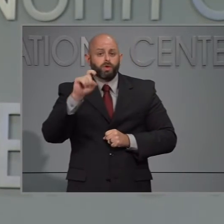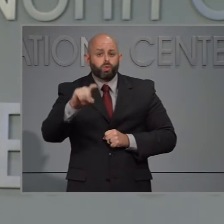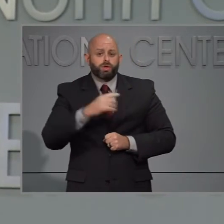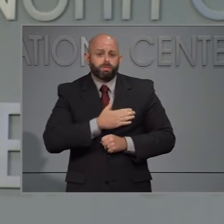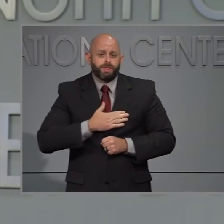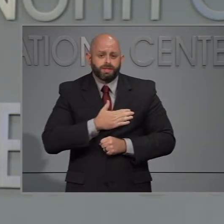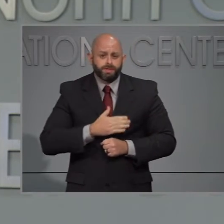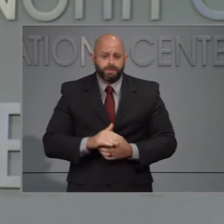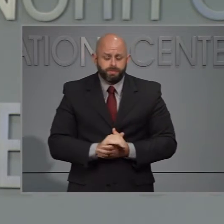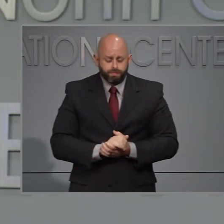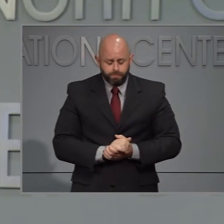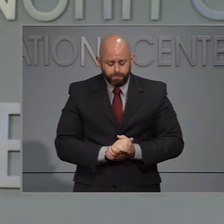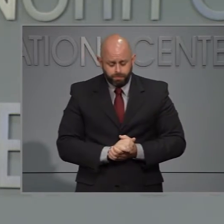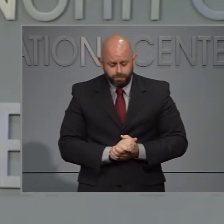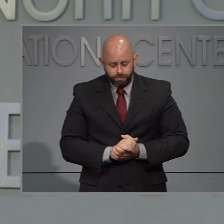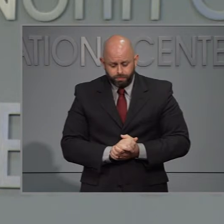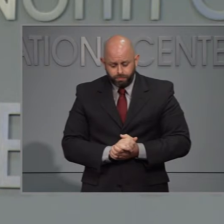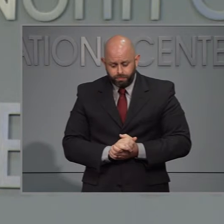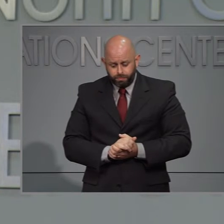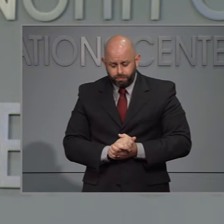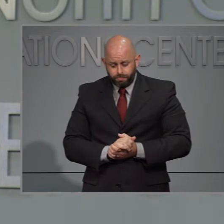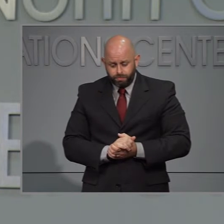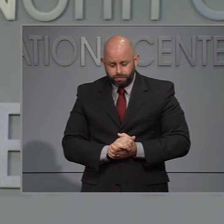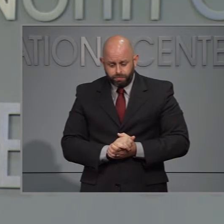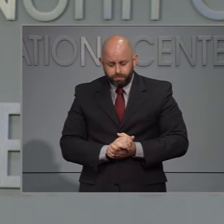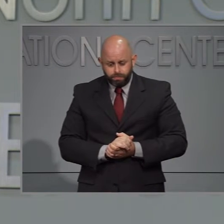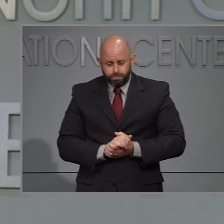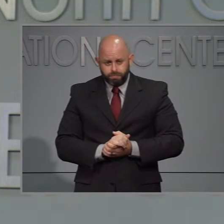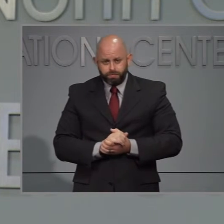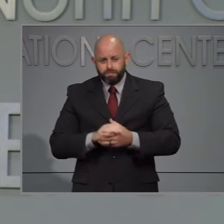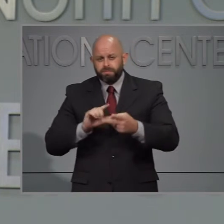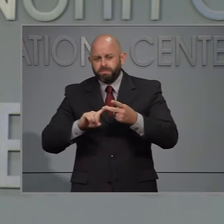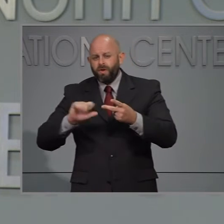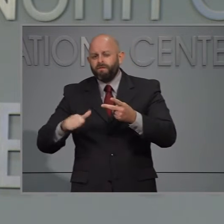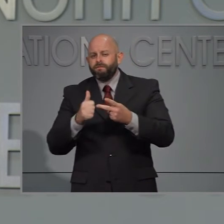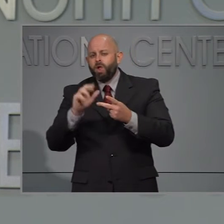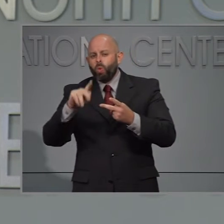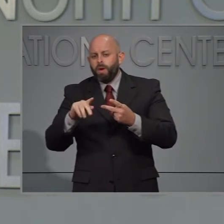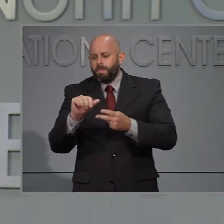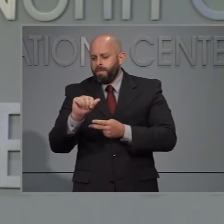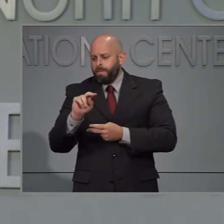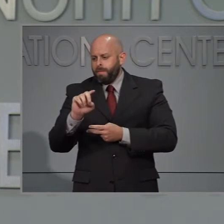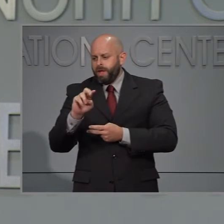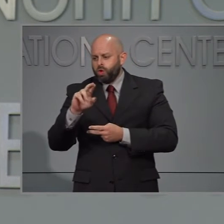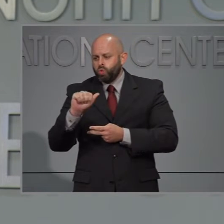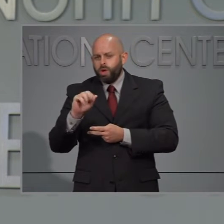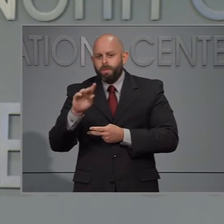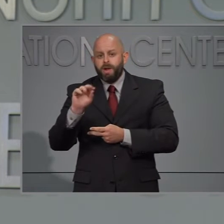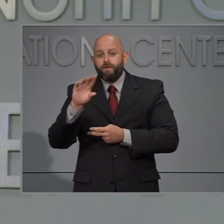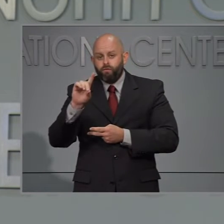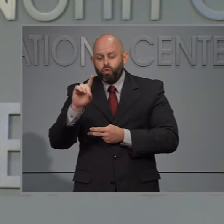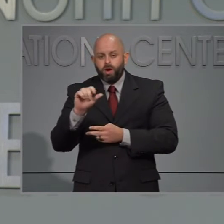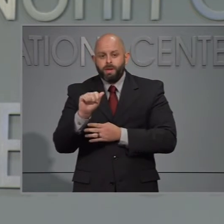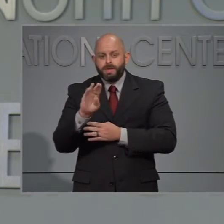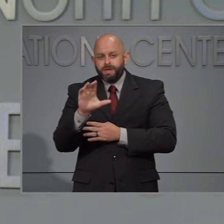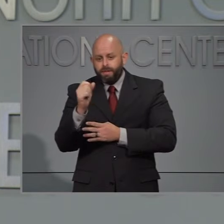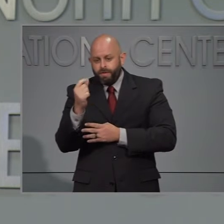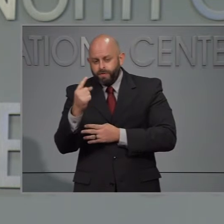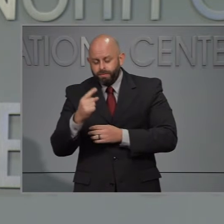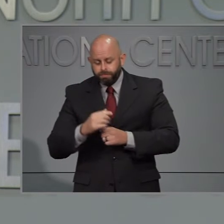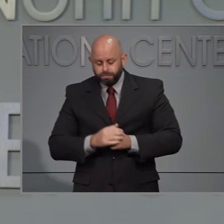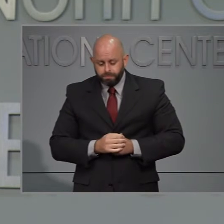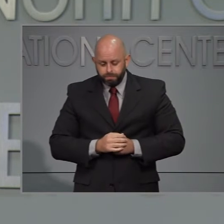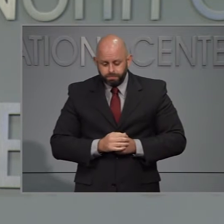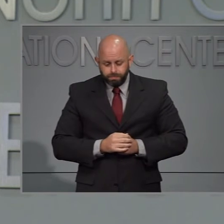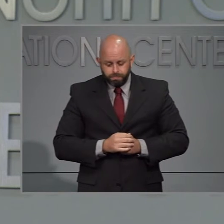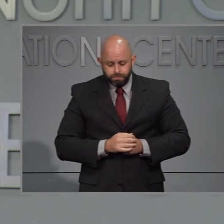De seguimiento, Andrea Blanford, ABC 11. Una cosa más, el presidente Trump estuvo en Morrisville